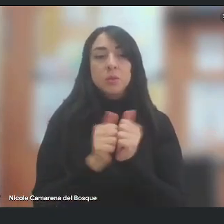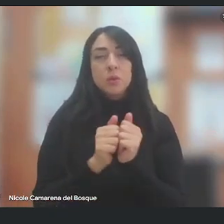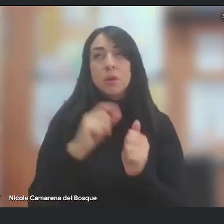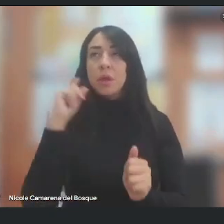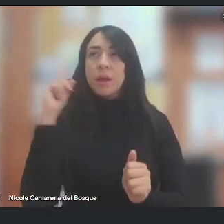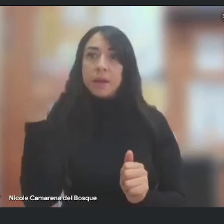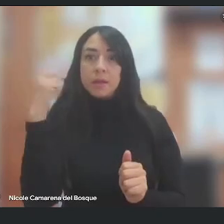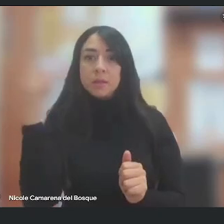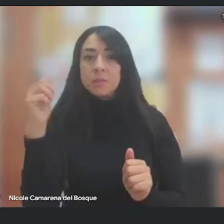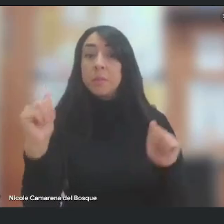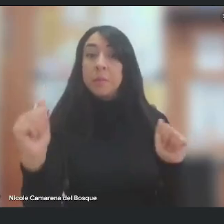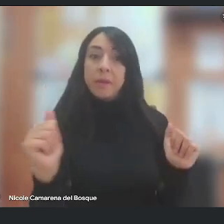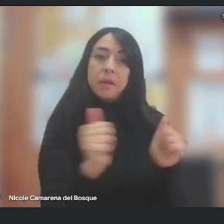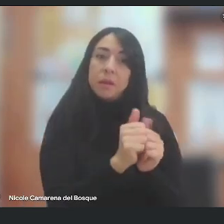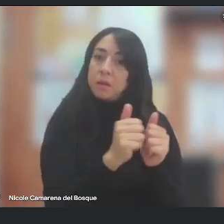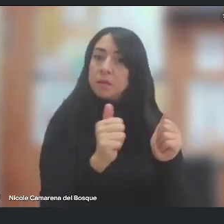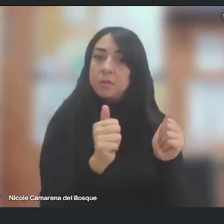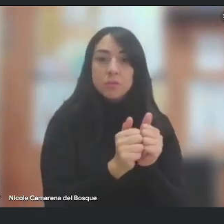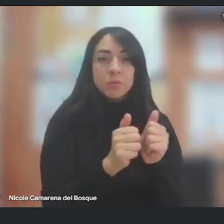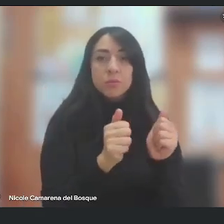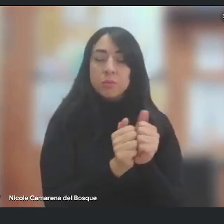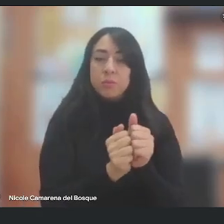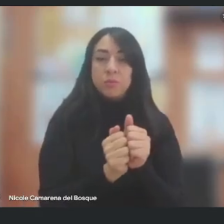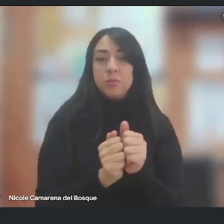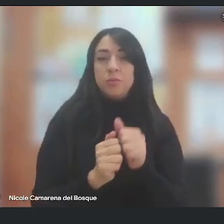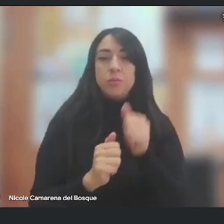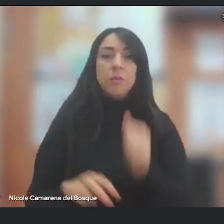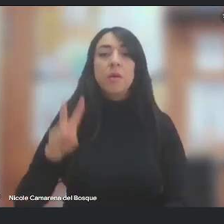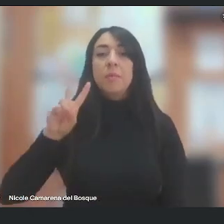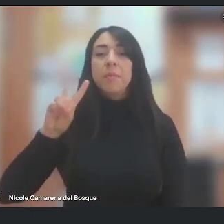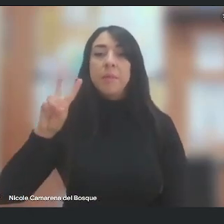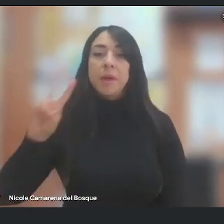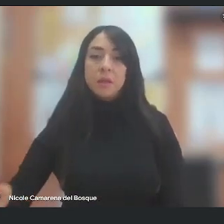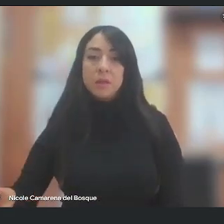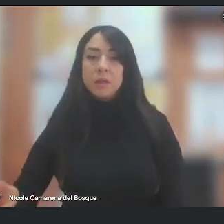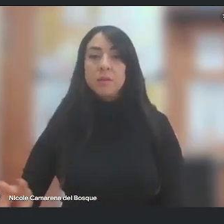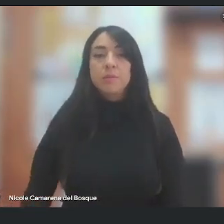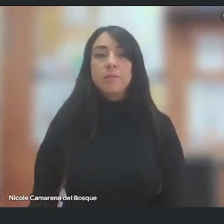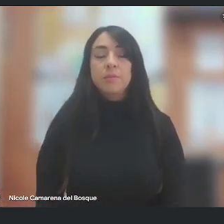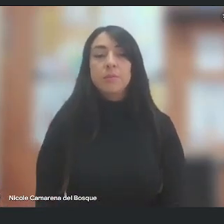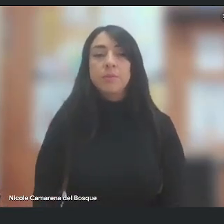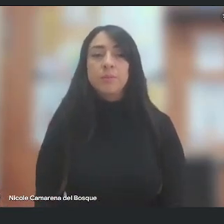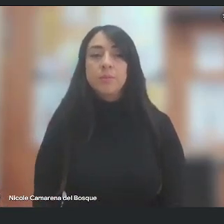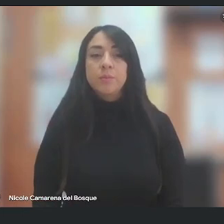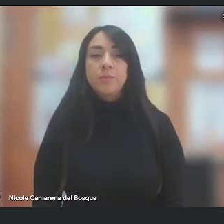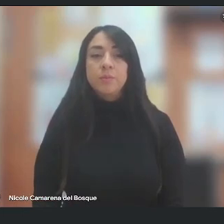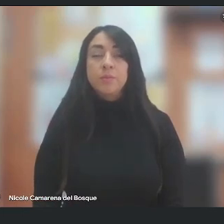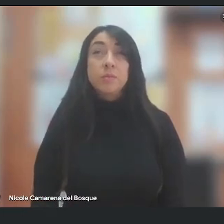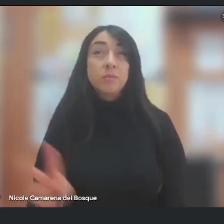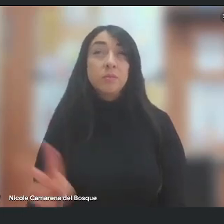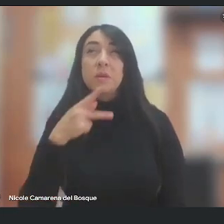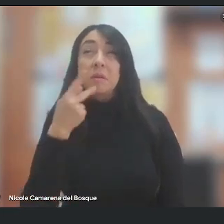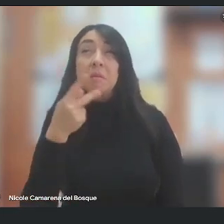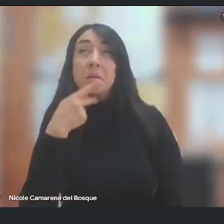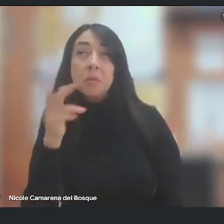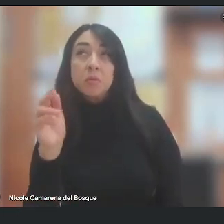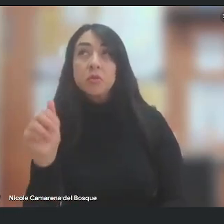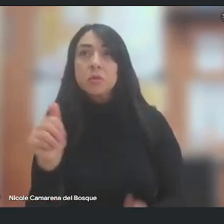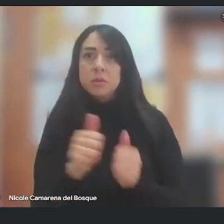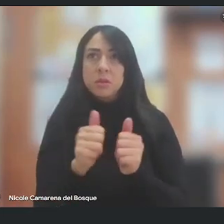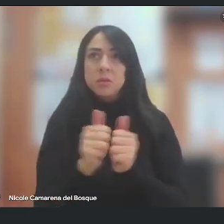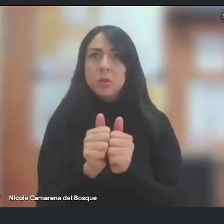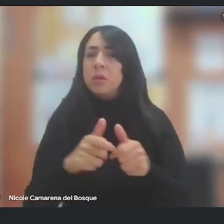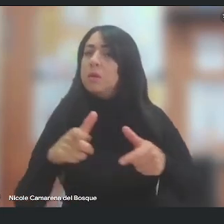coito. Siempre pensamos, ok, hablamos de sexualidad, entonces va a haber genital y va a haber un coito. Es